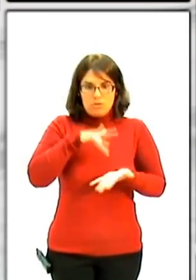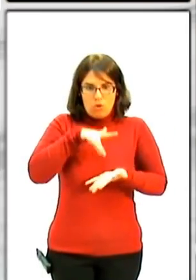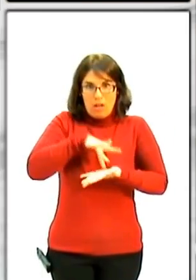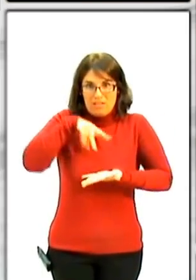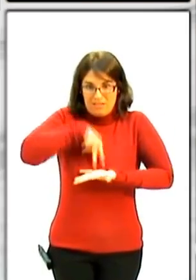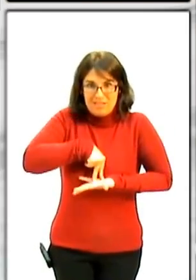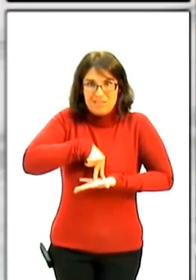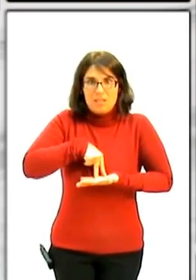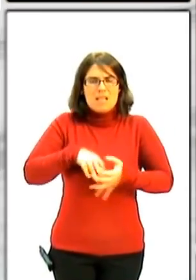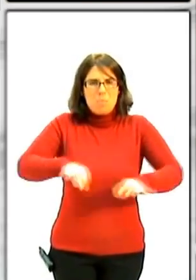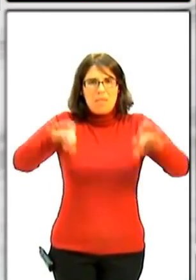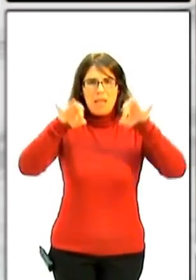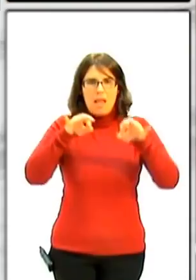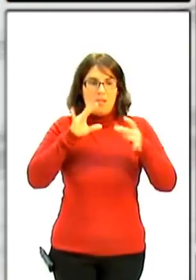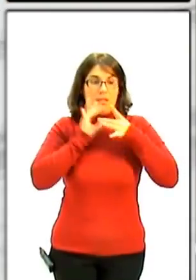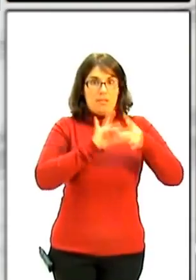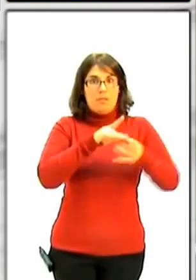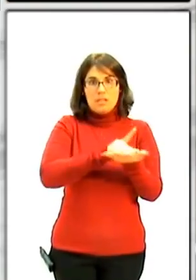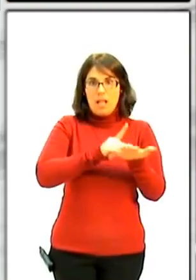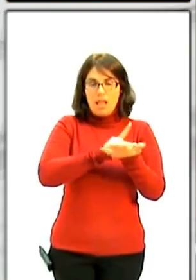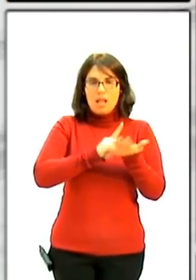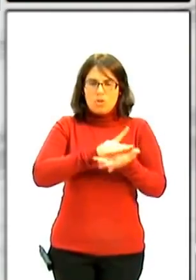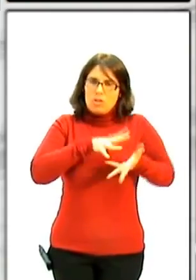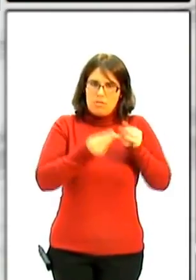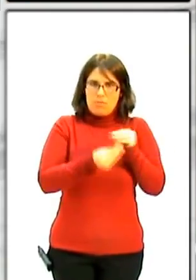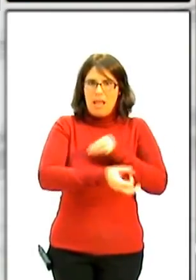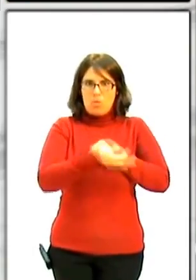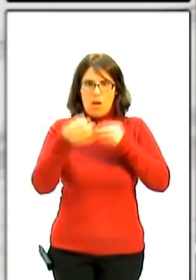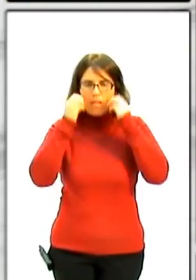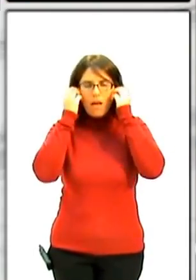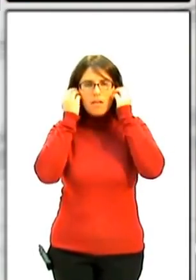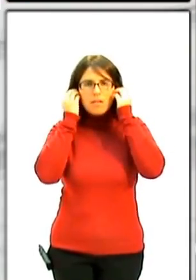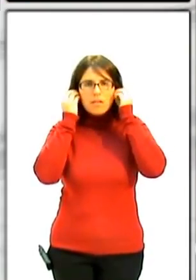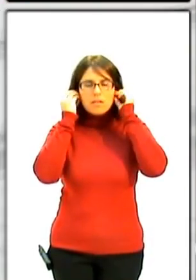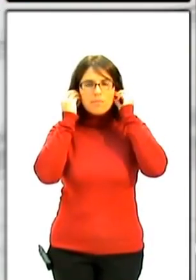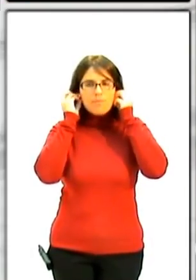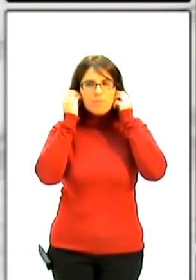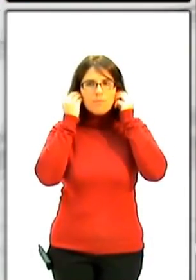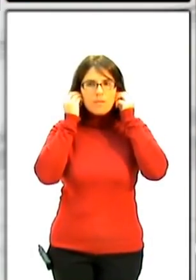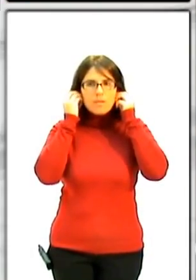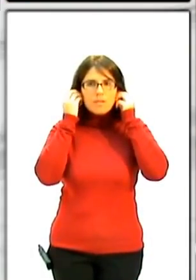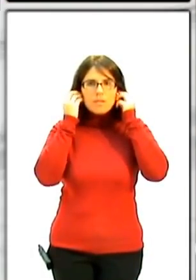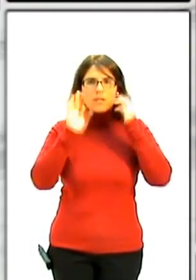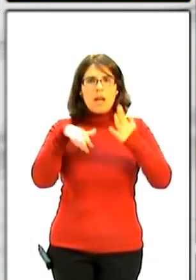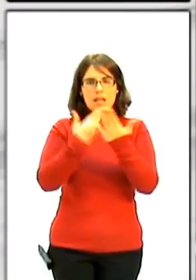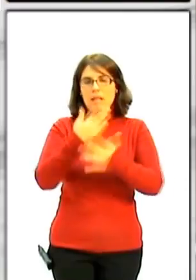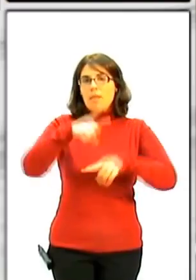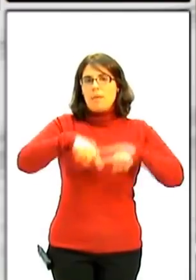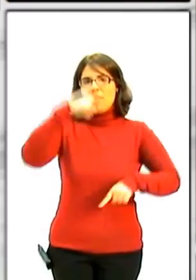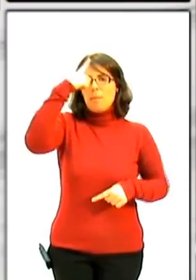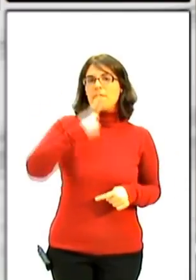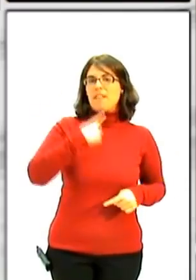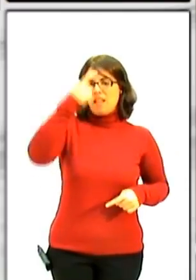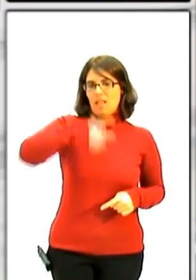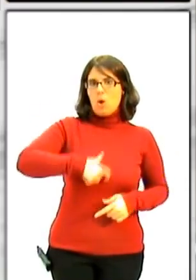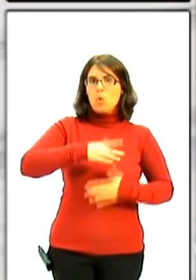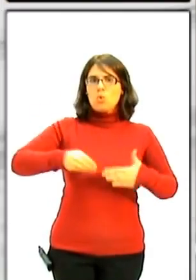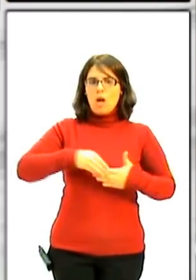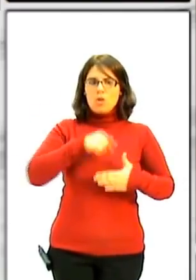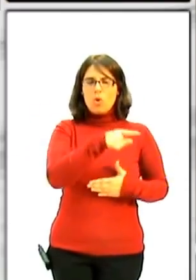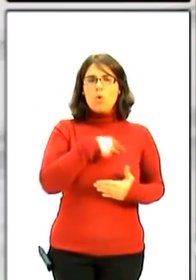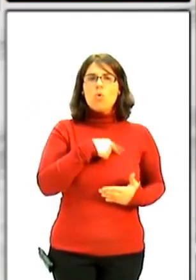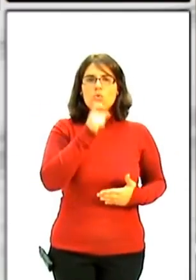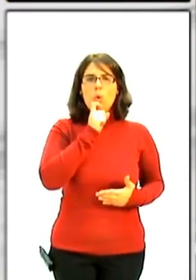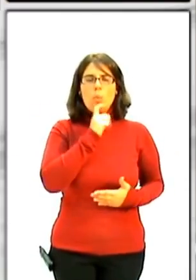de acuerdo a una base de datos específica, adecuada, o incluso bajo el perfil del usuario hay aquí? ¿O cómo puedo desplazarme de